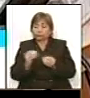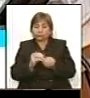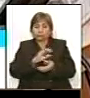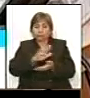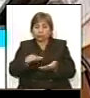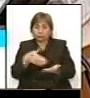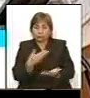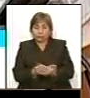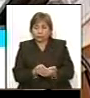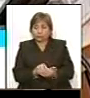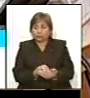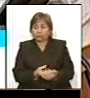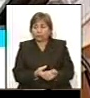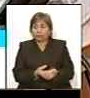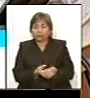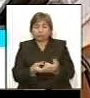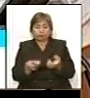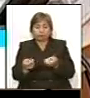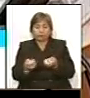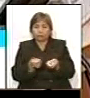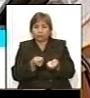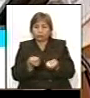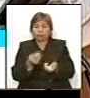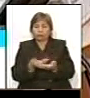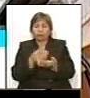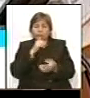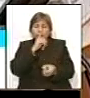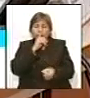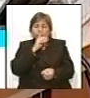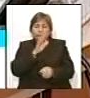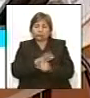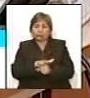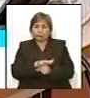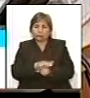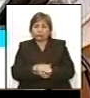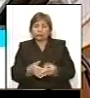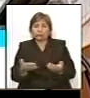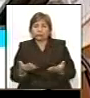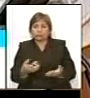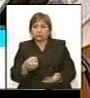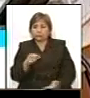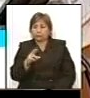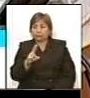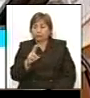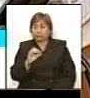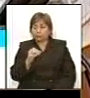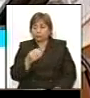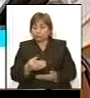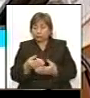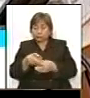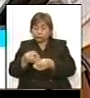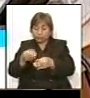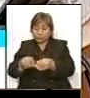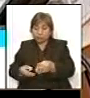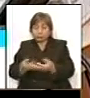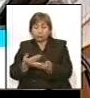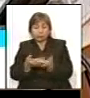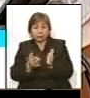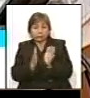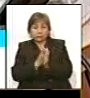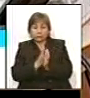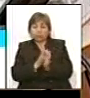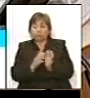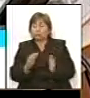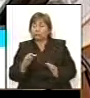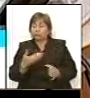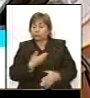del expediente. O sea, que la unidad ejecutora cumpla con presentar el predio. Oye, este es el predio identificado como estado,